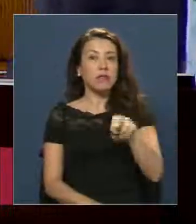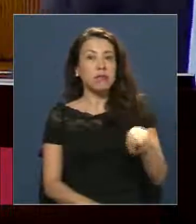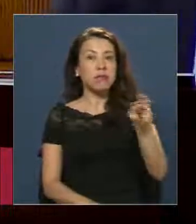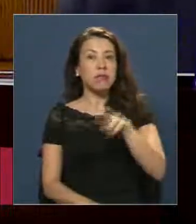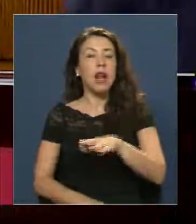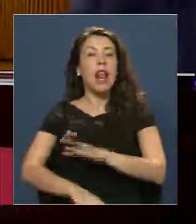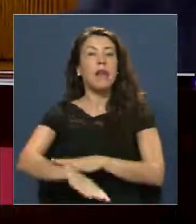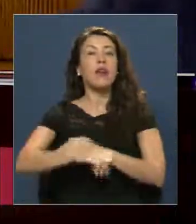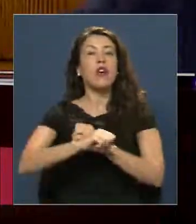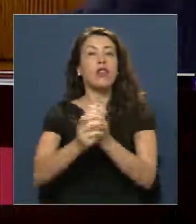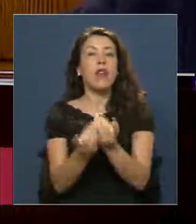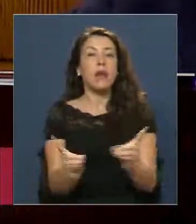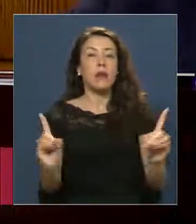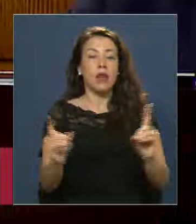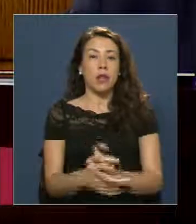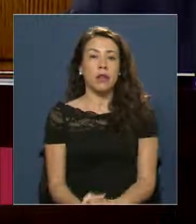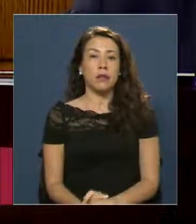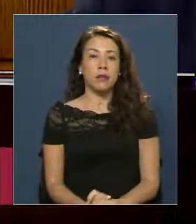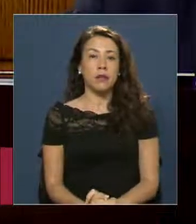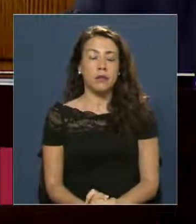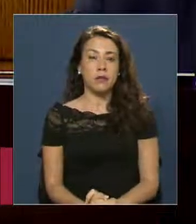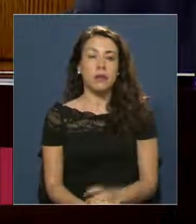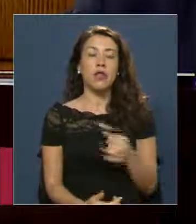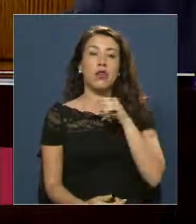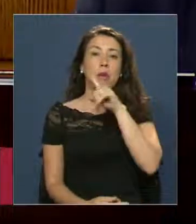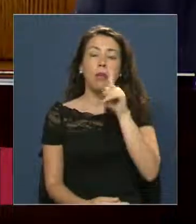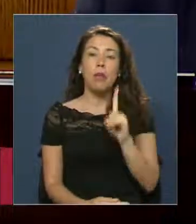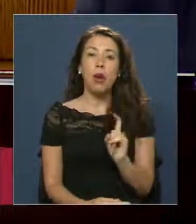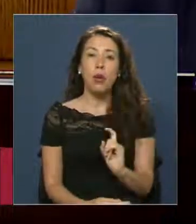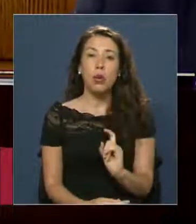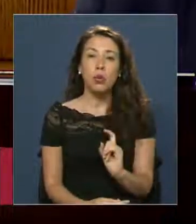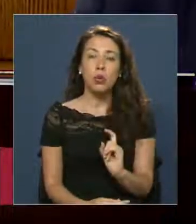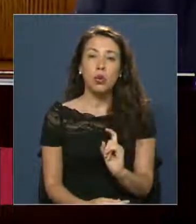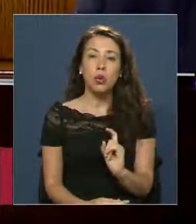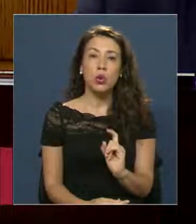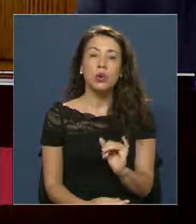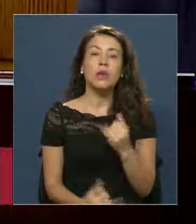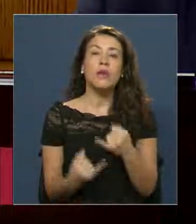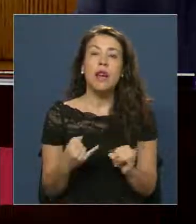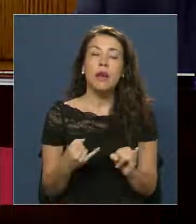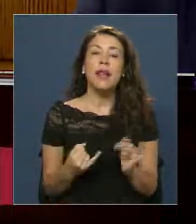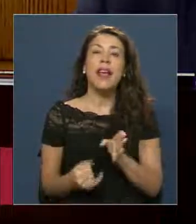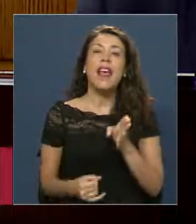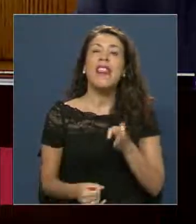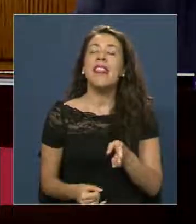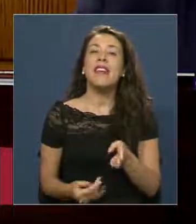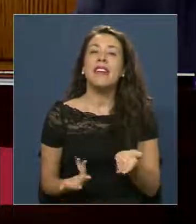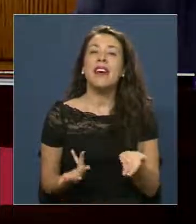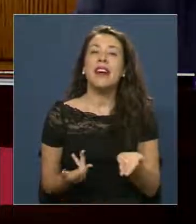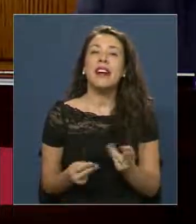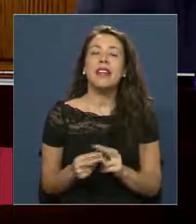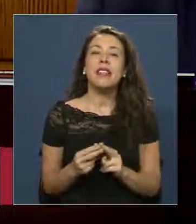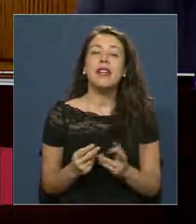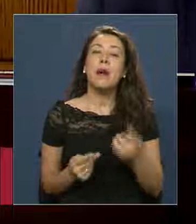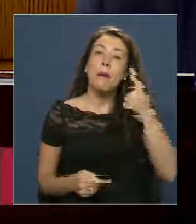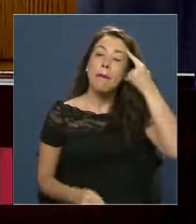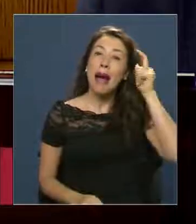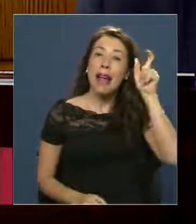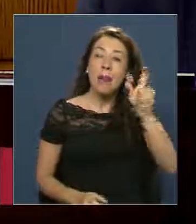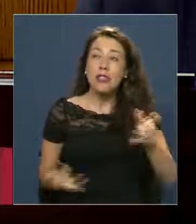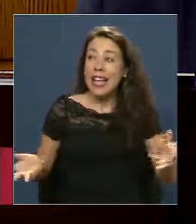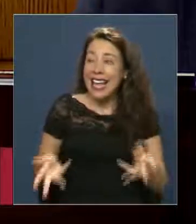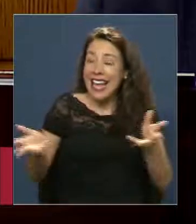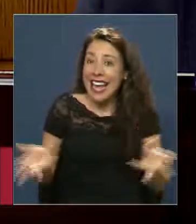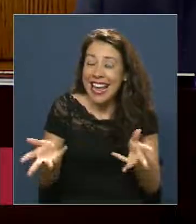izquierda antidemocrática. La pregunta es si es que entonces, finalmente lo que debe caer es que para quien lo haga tiene